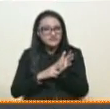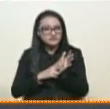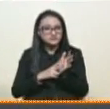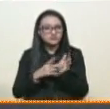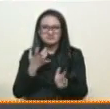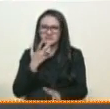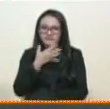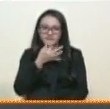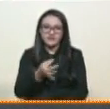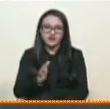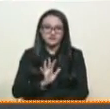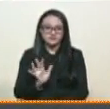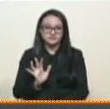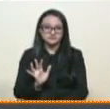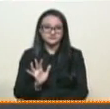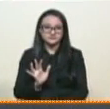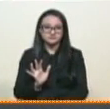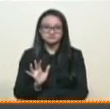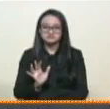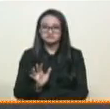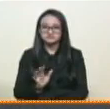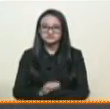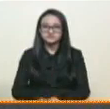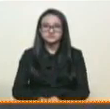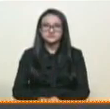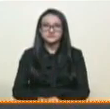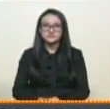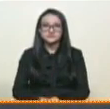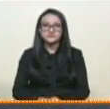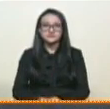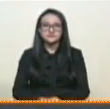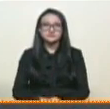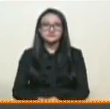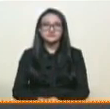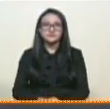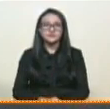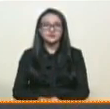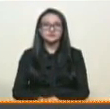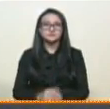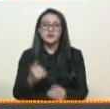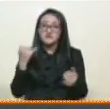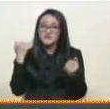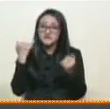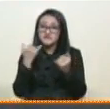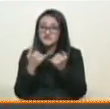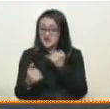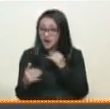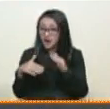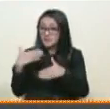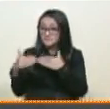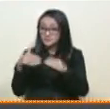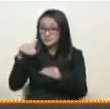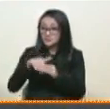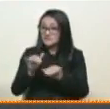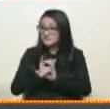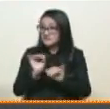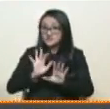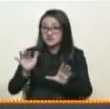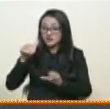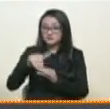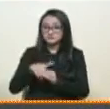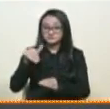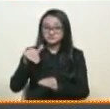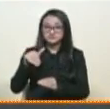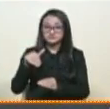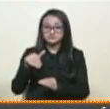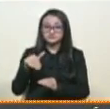verificación ciudadana lo que se hace simplemente es que al final del proceso electoral, después de que se hace ya la